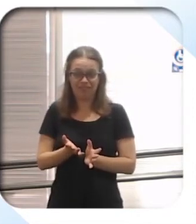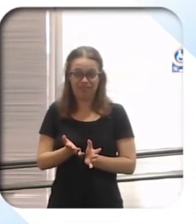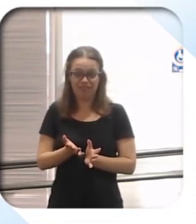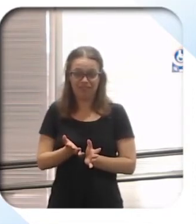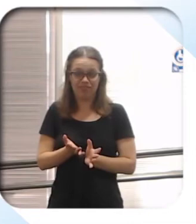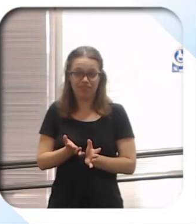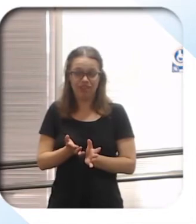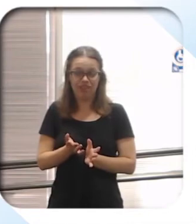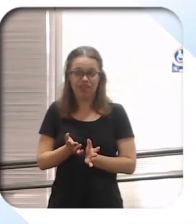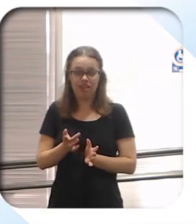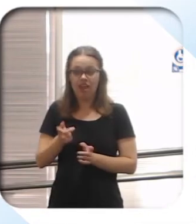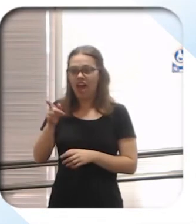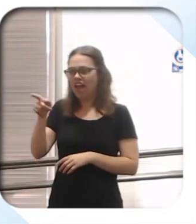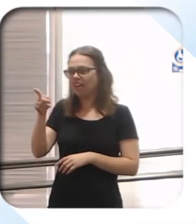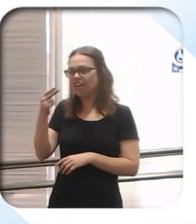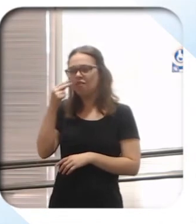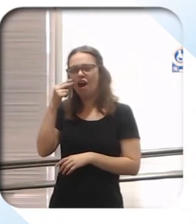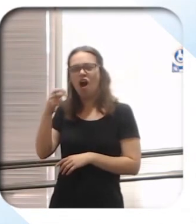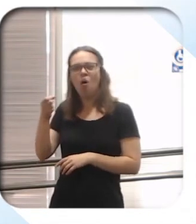Al final, aquel que iba a un prostíbulo en la silla estaba bien.